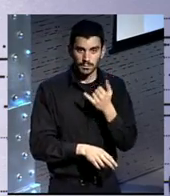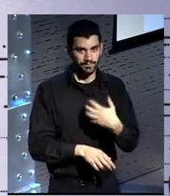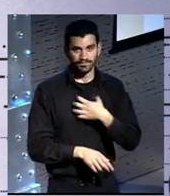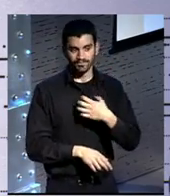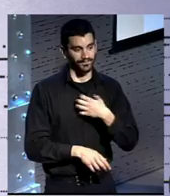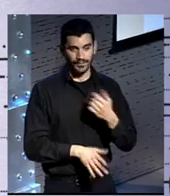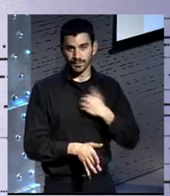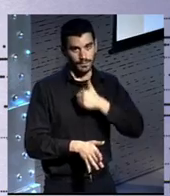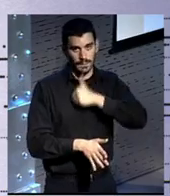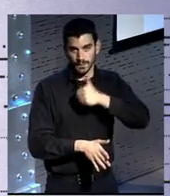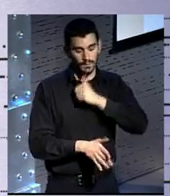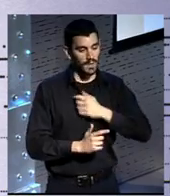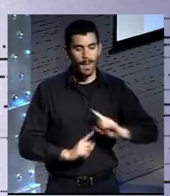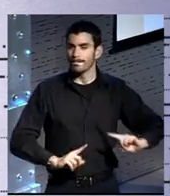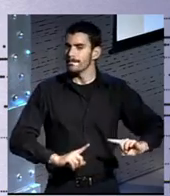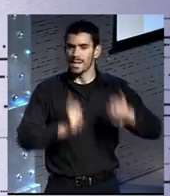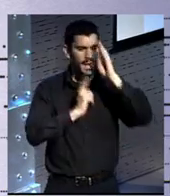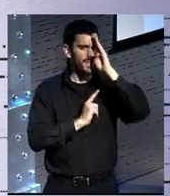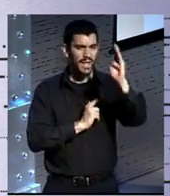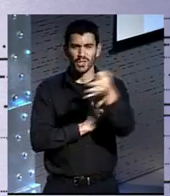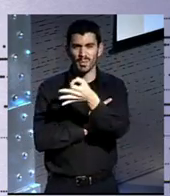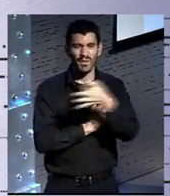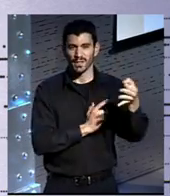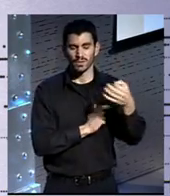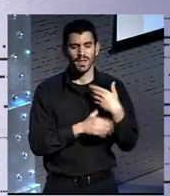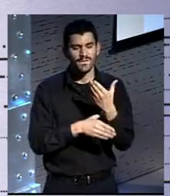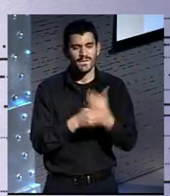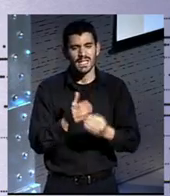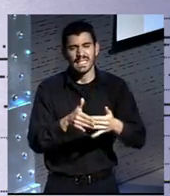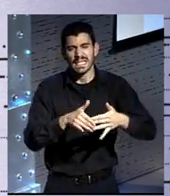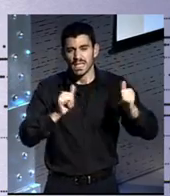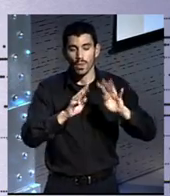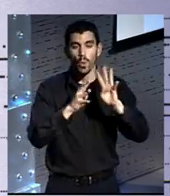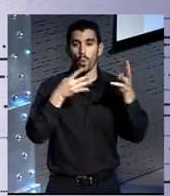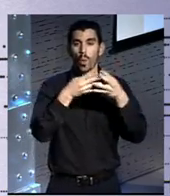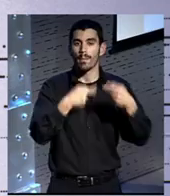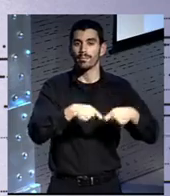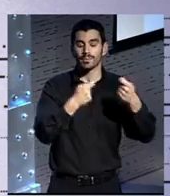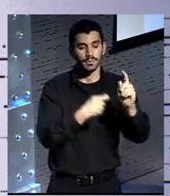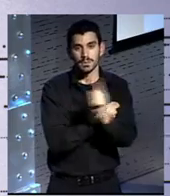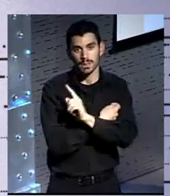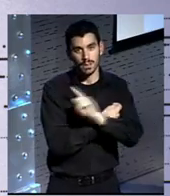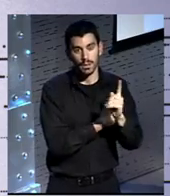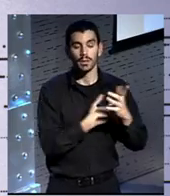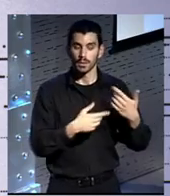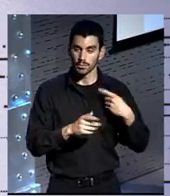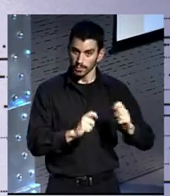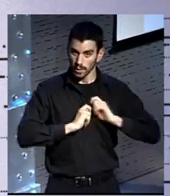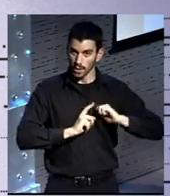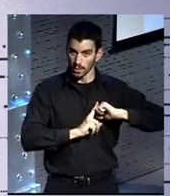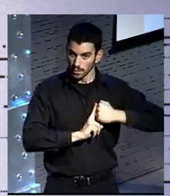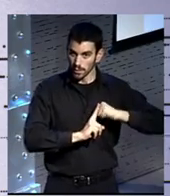funcionar bien a la primera y tiene que ser todo perfecto. No queremos una web caída y eso también nos mete muchísima presión en